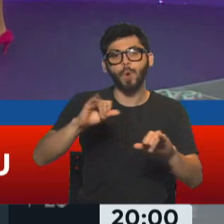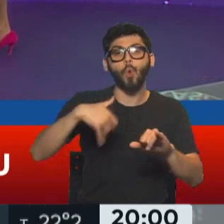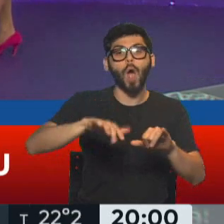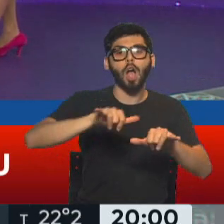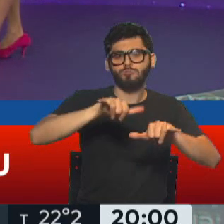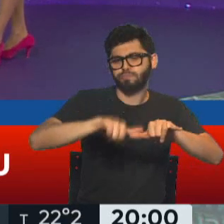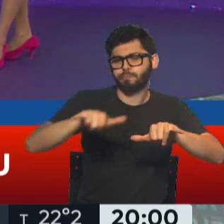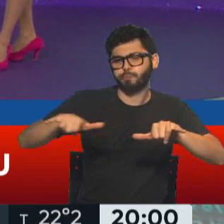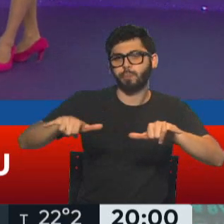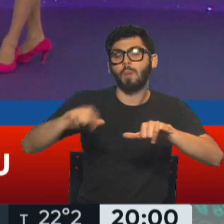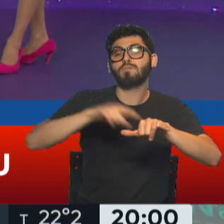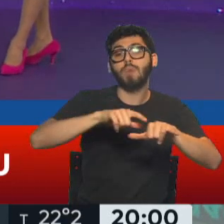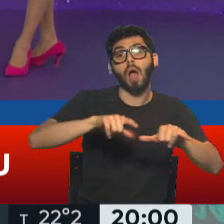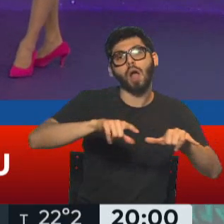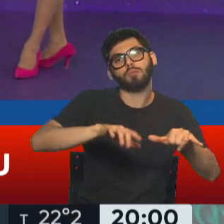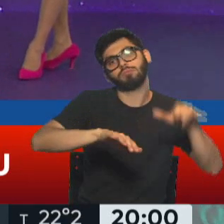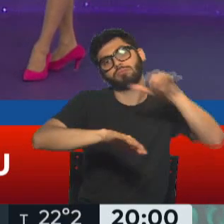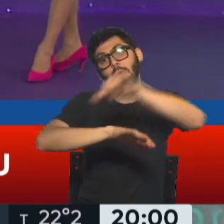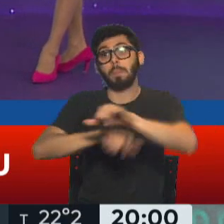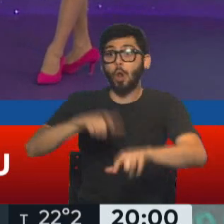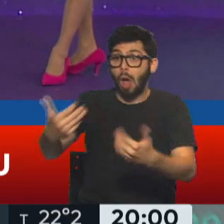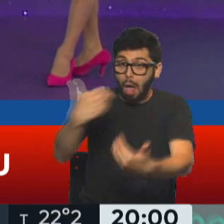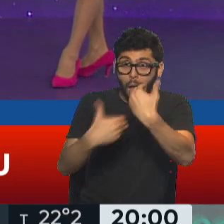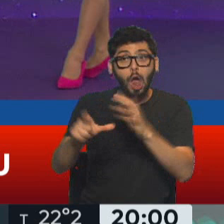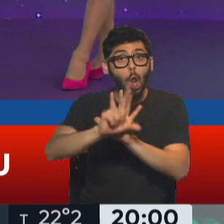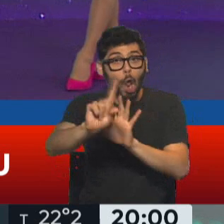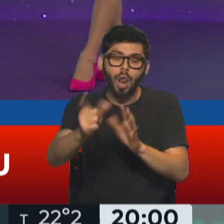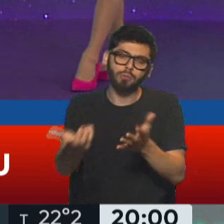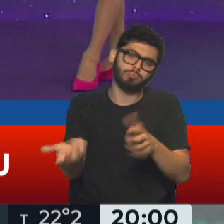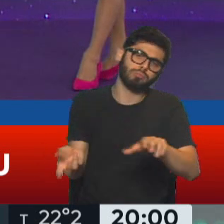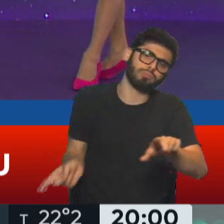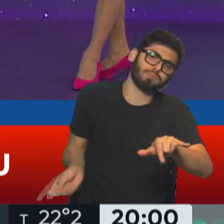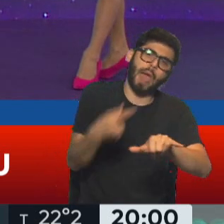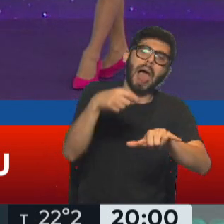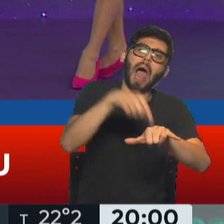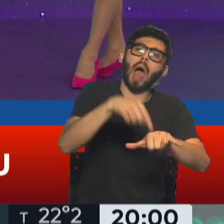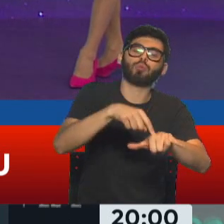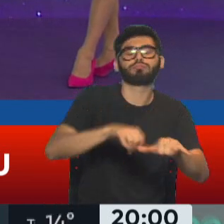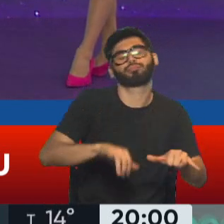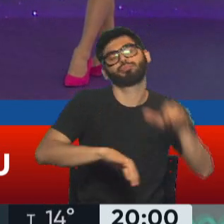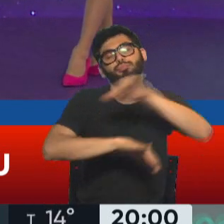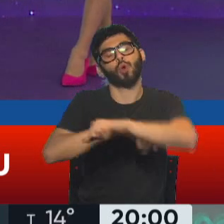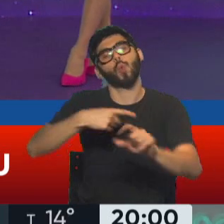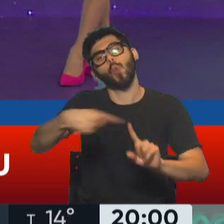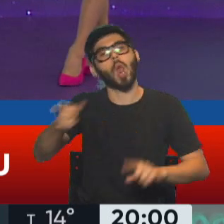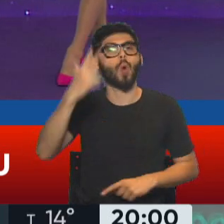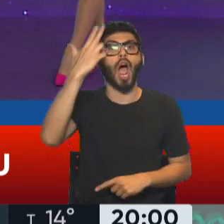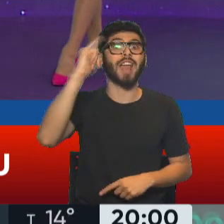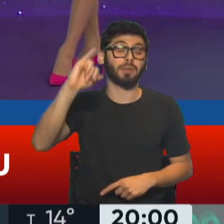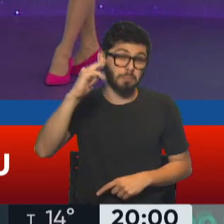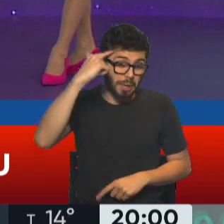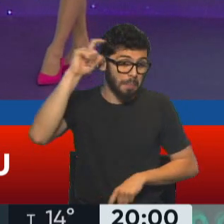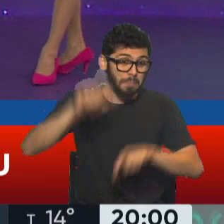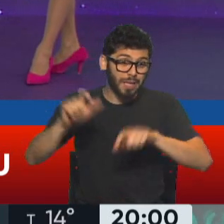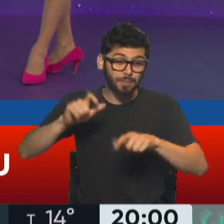rumbo a Puerto Príncipe para dejar a estas personas. De hecho, ya empezaron a concretarse. Imagínate, personas que recorrieron todo esto. Estamos hablando de